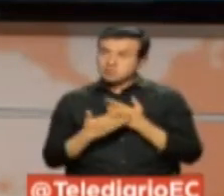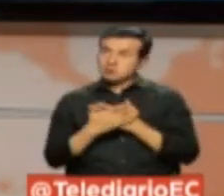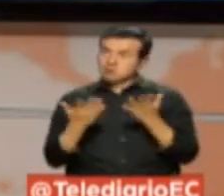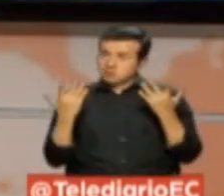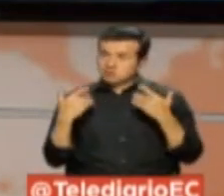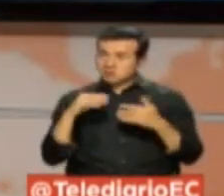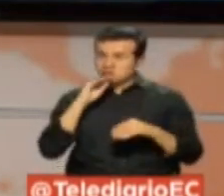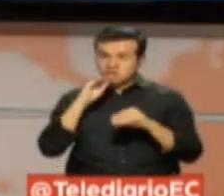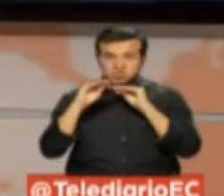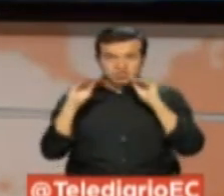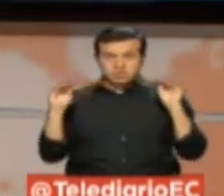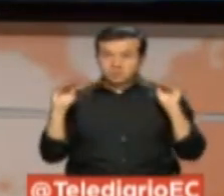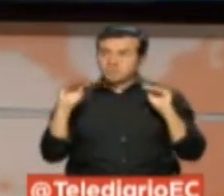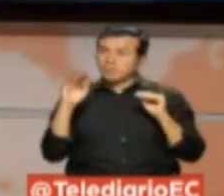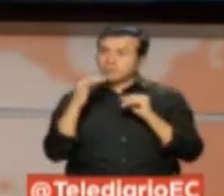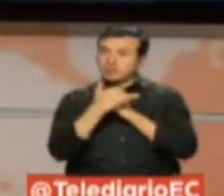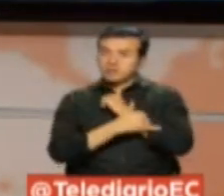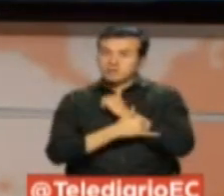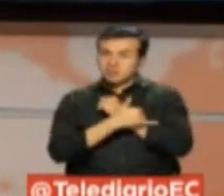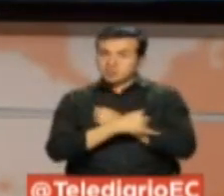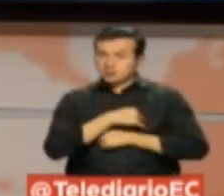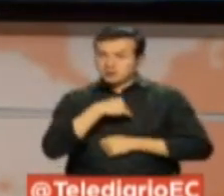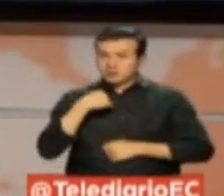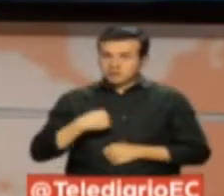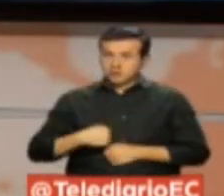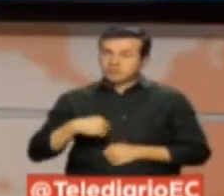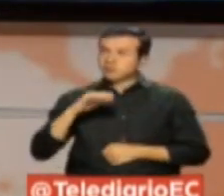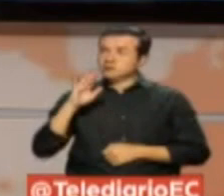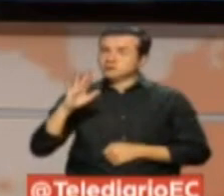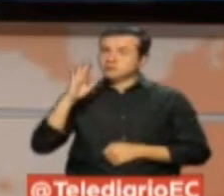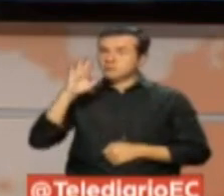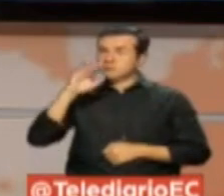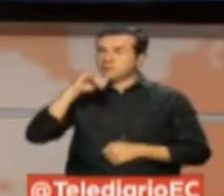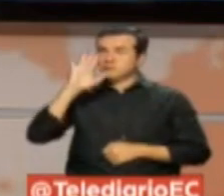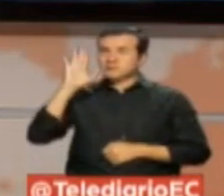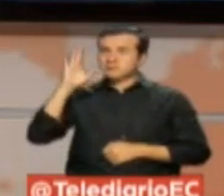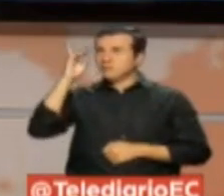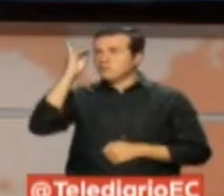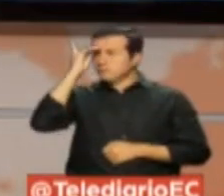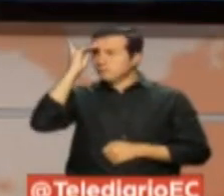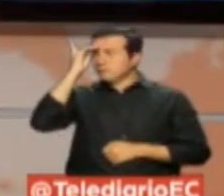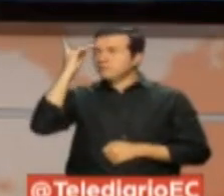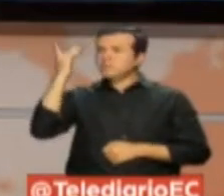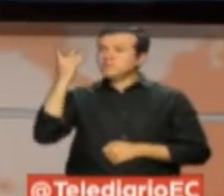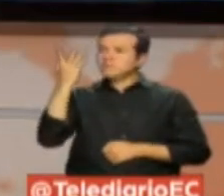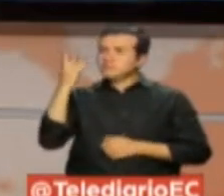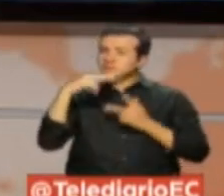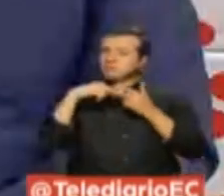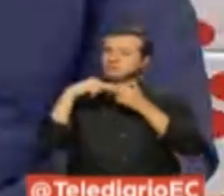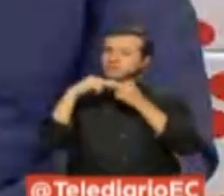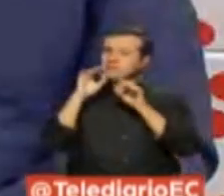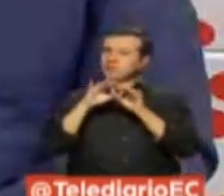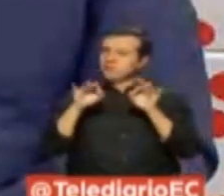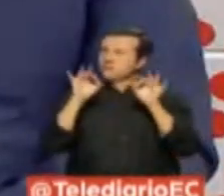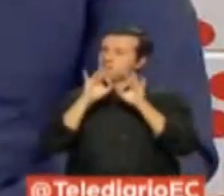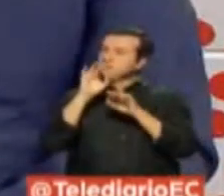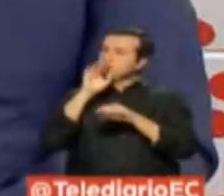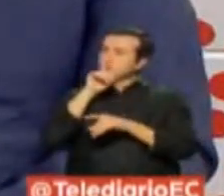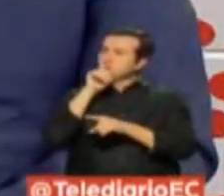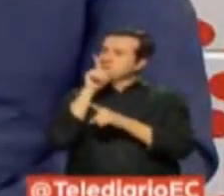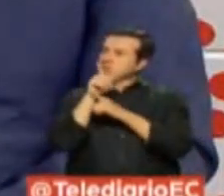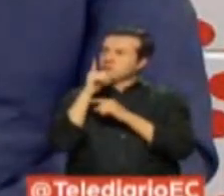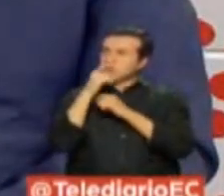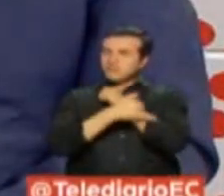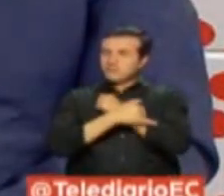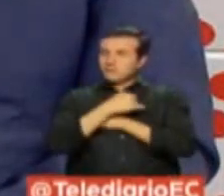en un principio, al ser China nuestro principal acreedor, es importante mantener una buena relación con ellos. Y hay que decir, perdón, que para China